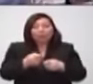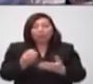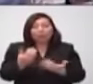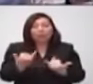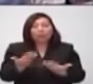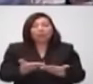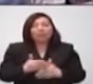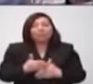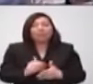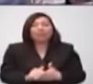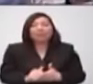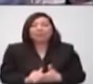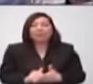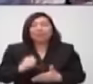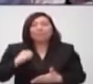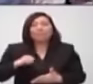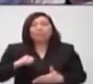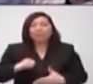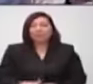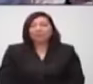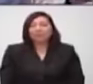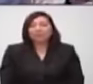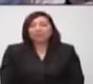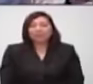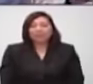contractual de parte del concedente, en este caso de la municipalidad.